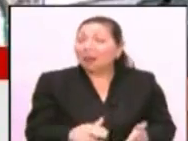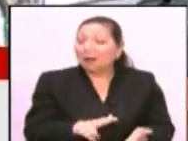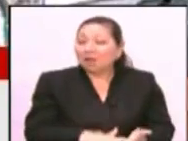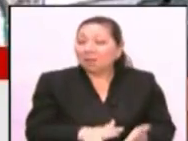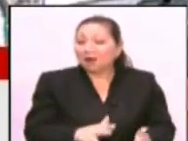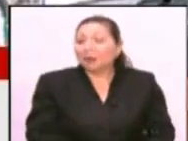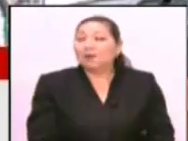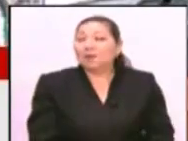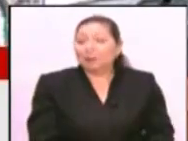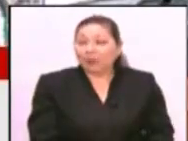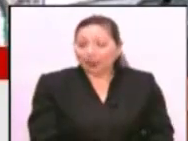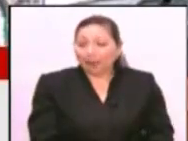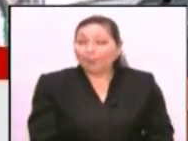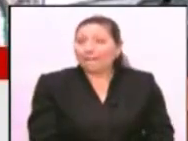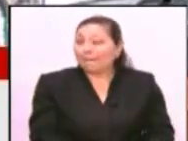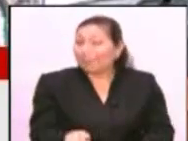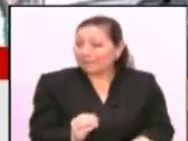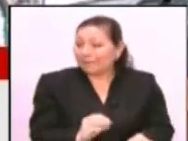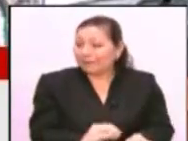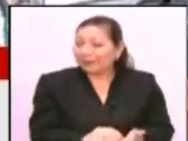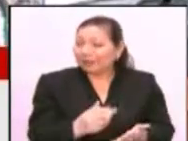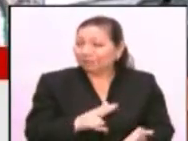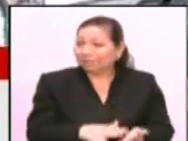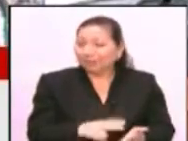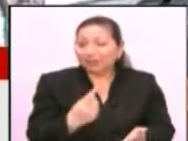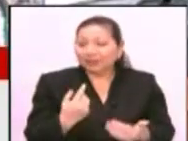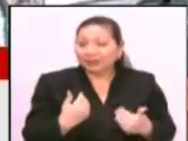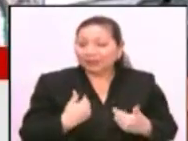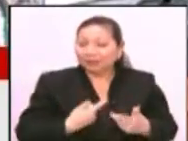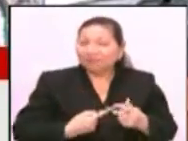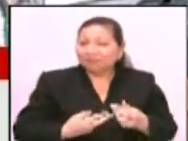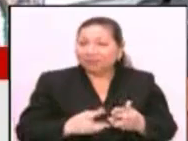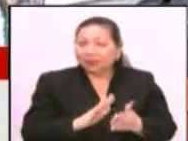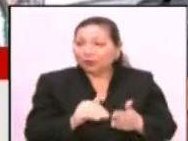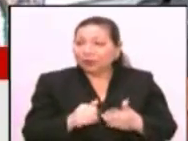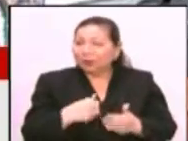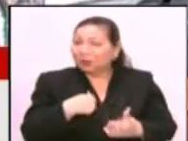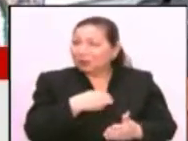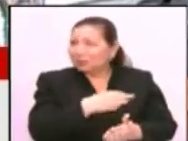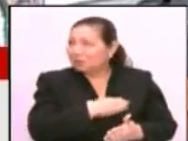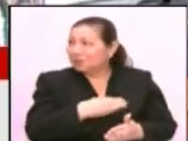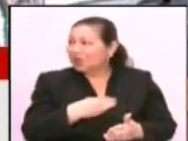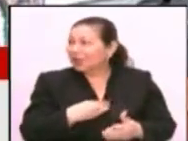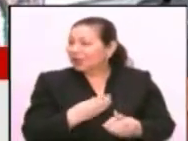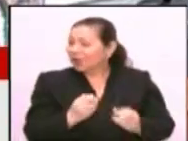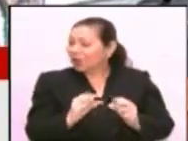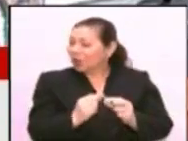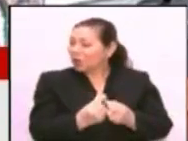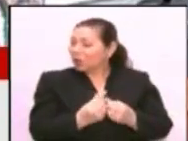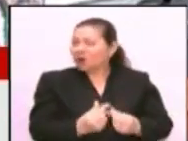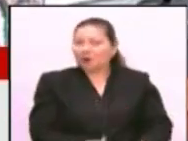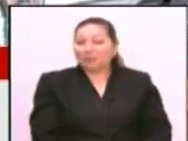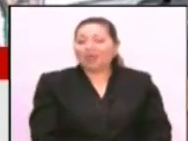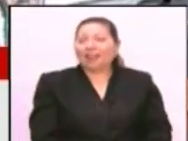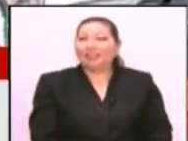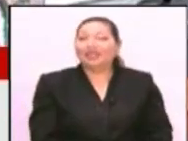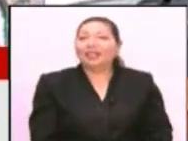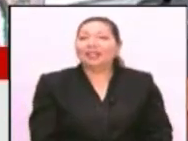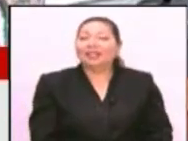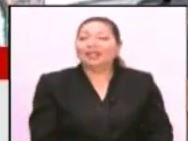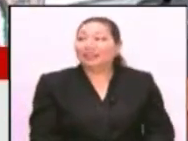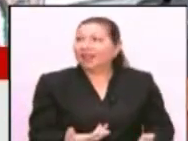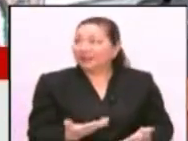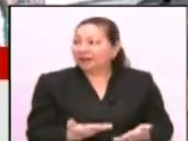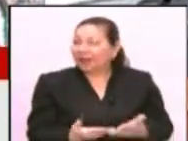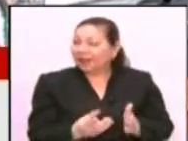aprobó. Una vez más, como ya está aprobado, solamente tiene que pasar por refrendo de todos los ministros porque es multisectorial y esperemos tenerlo pronto.